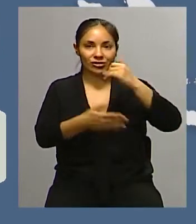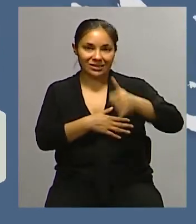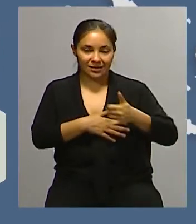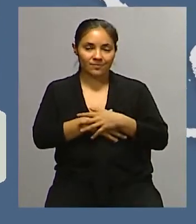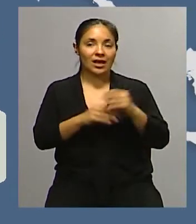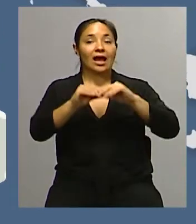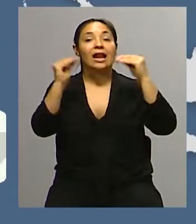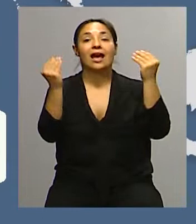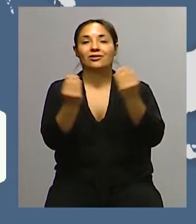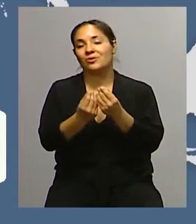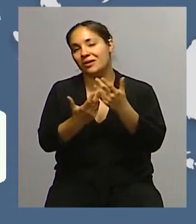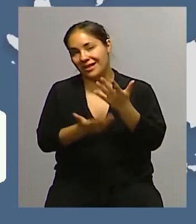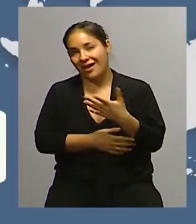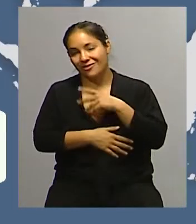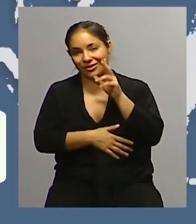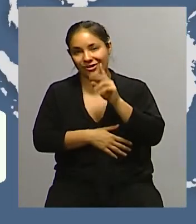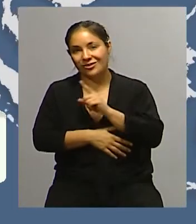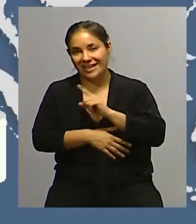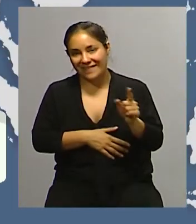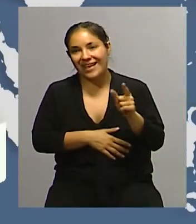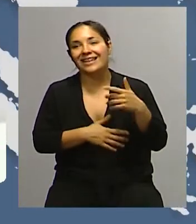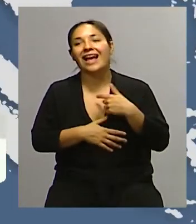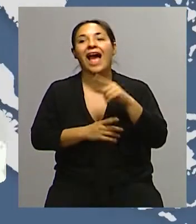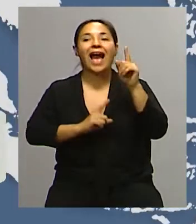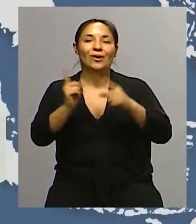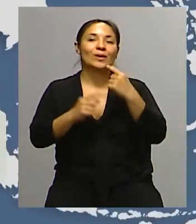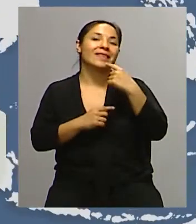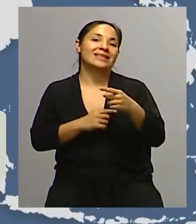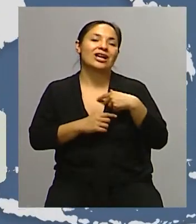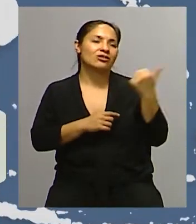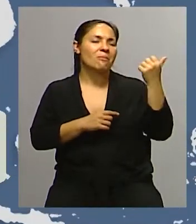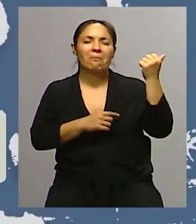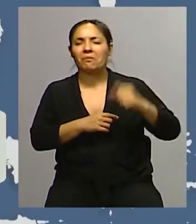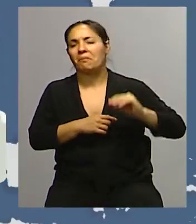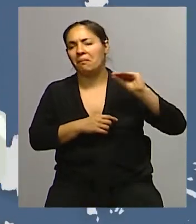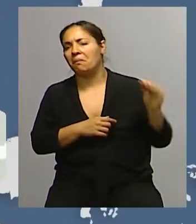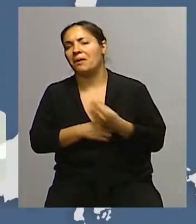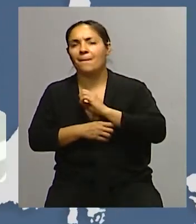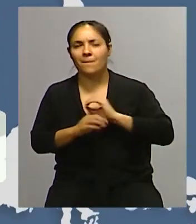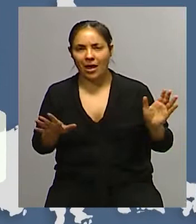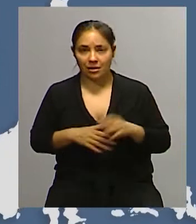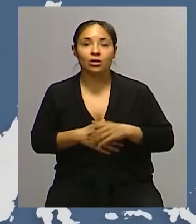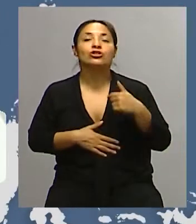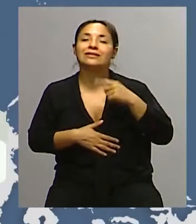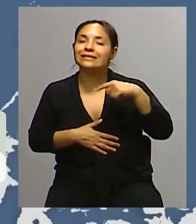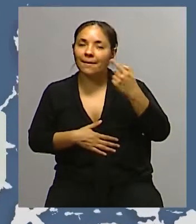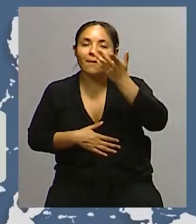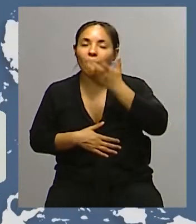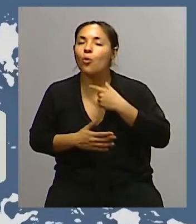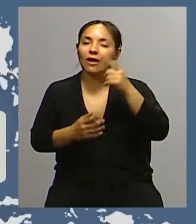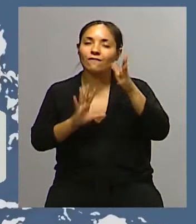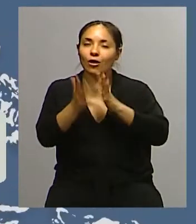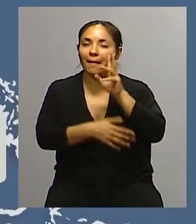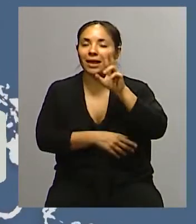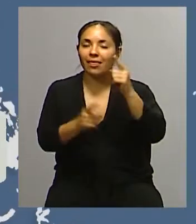resultados no se vean, es más, muchos dicen que fue un fracaso. Yo siempre soy de ver el vaso medio lleno. Para mí no fue